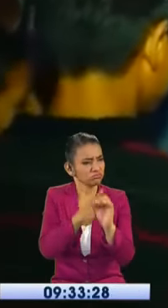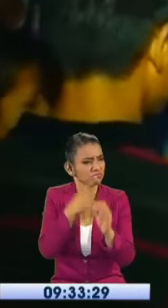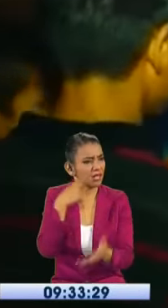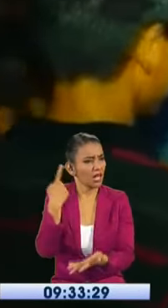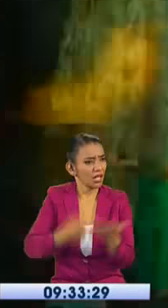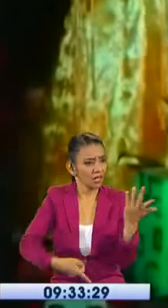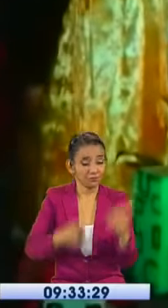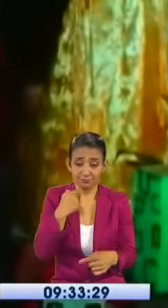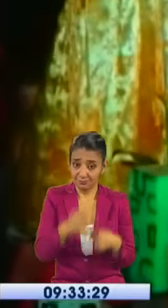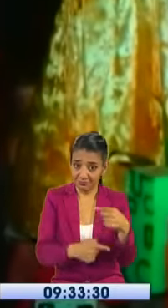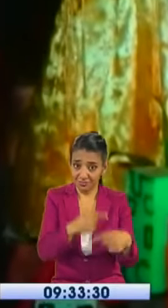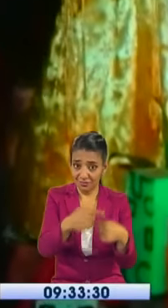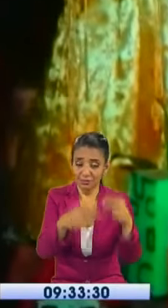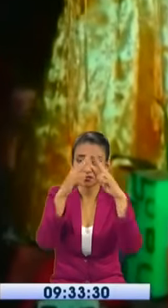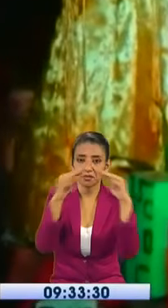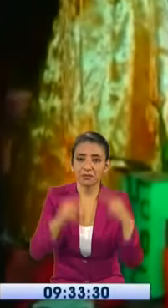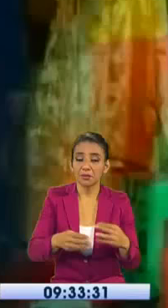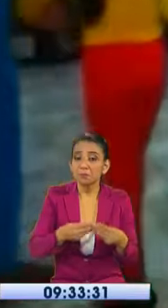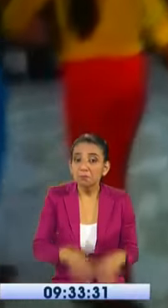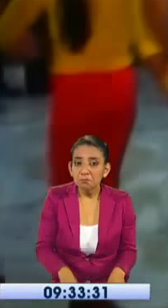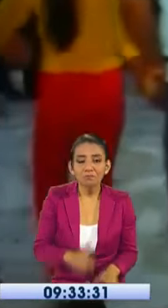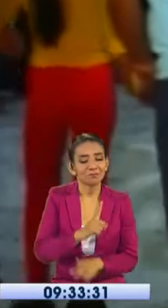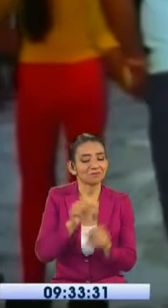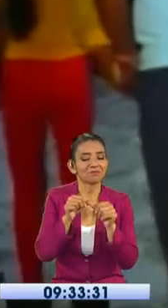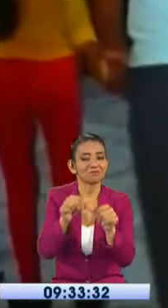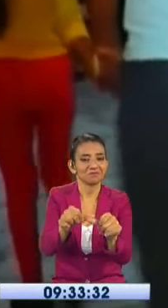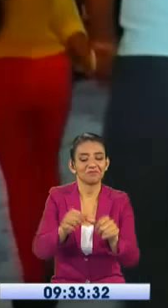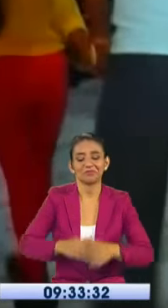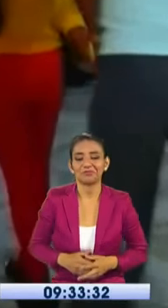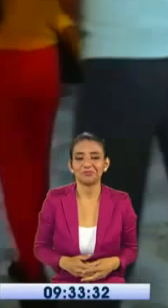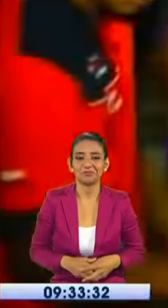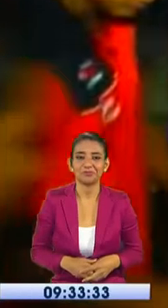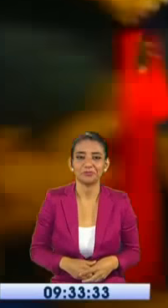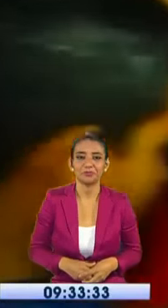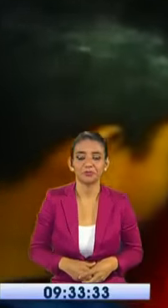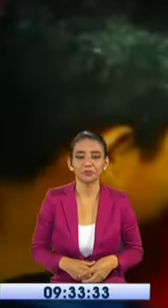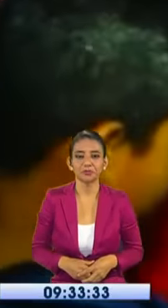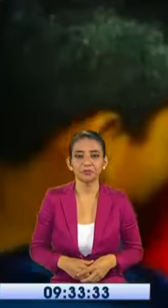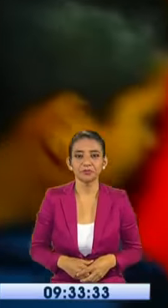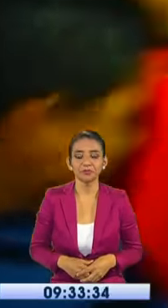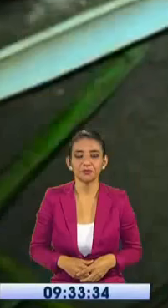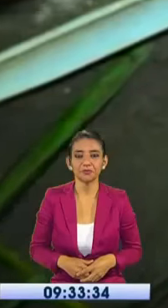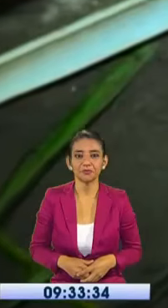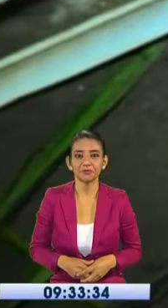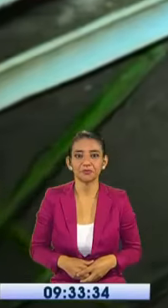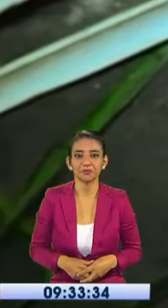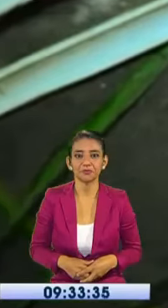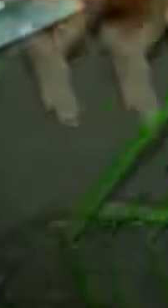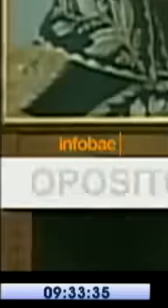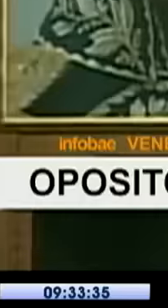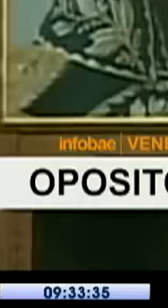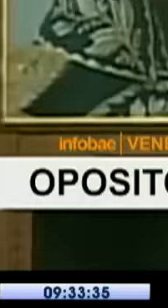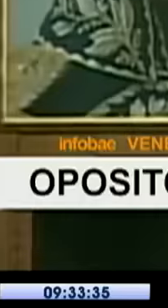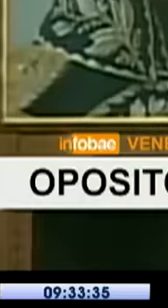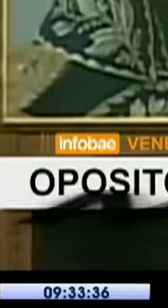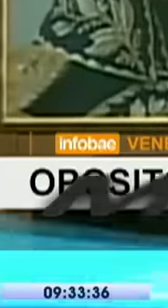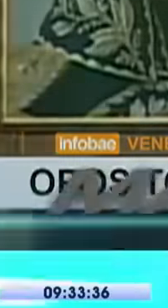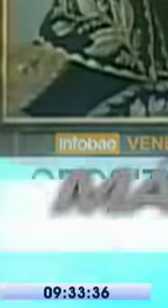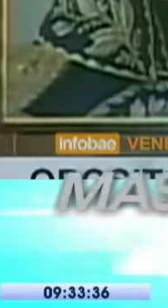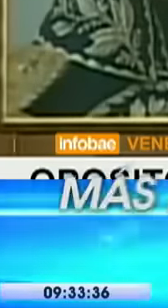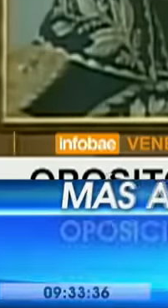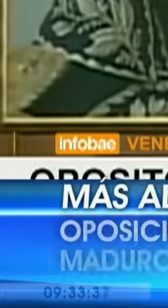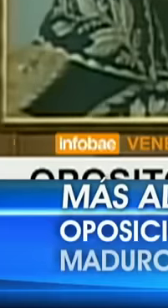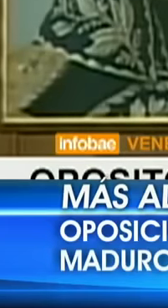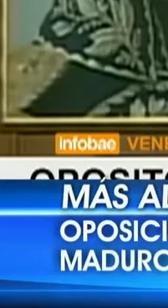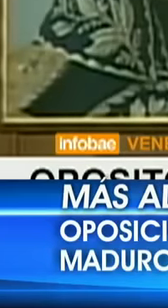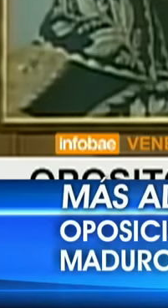que esta hermosa tradición navideña se pierda. Desde el Carmen, provincia de Manabí, informó Gisela Moreira. Vamos a